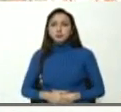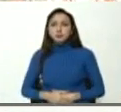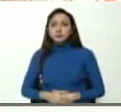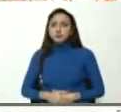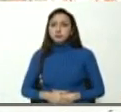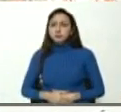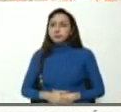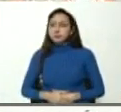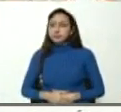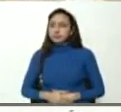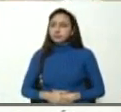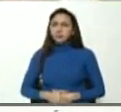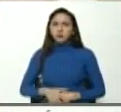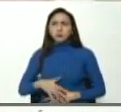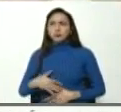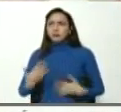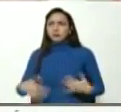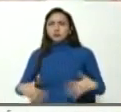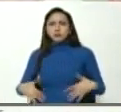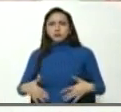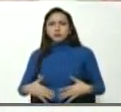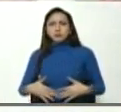como un balde de agua fría